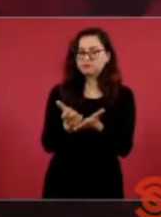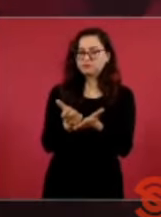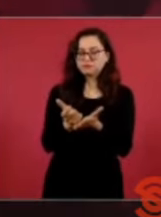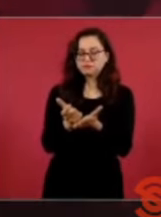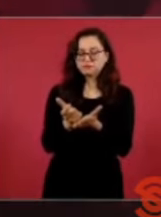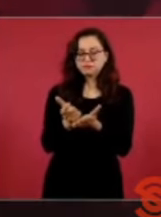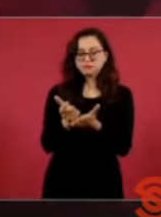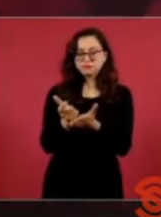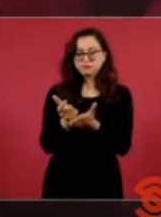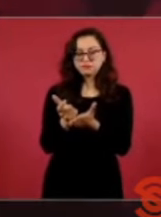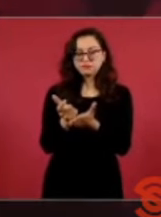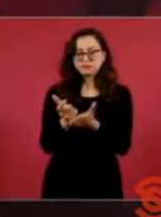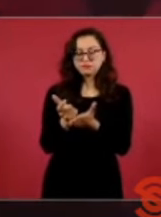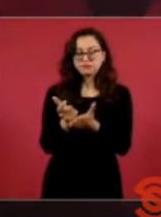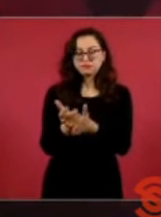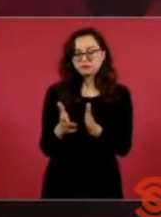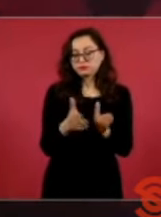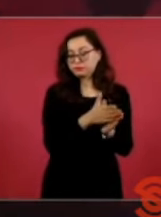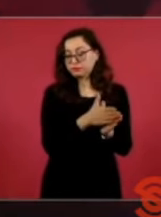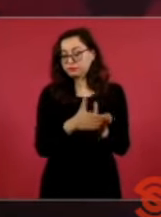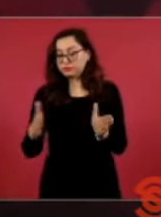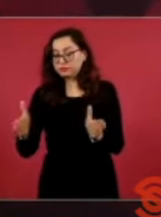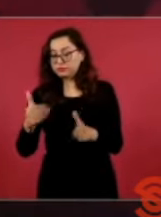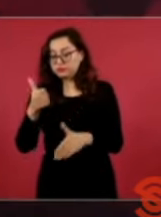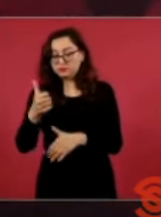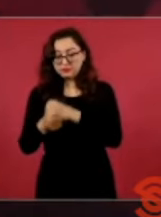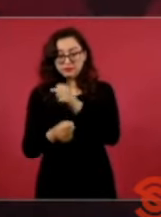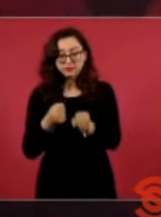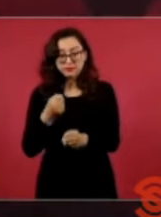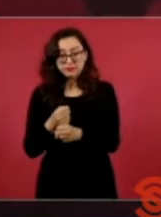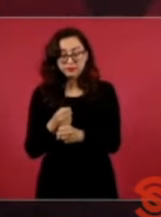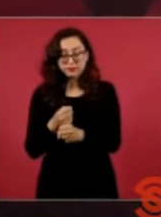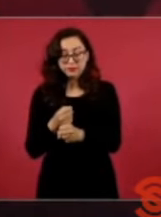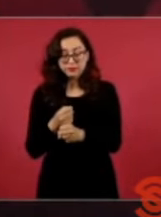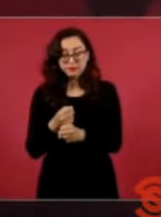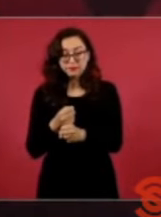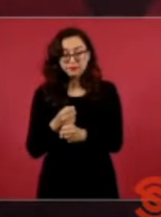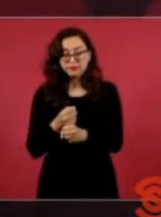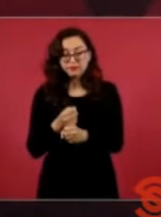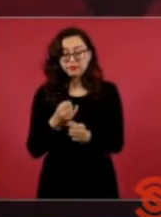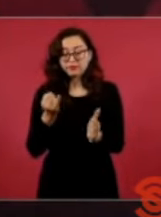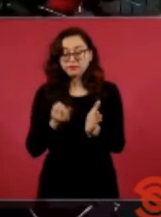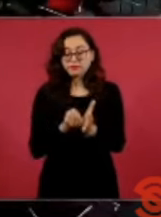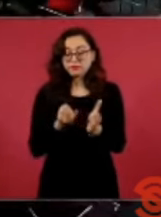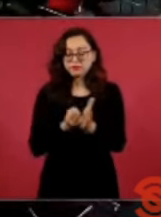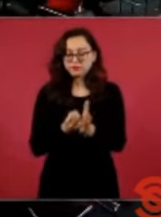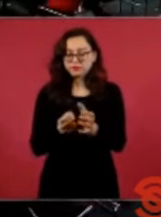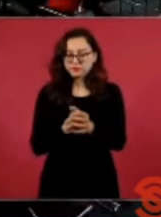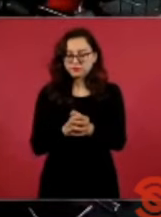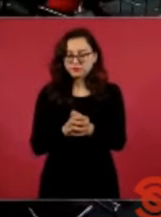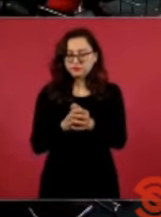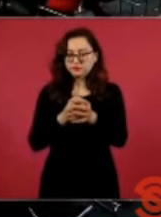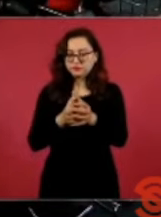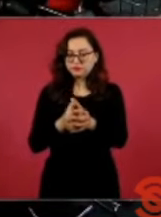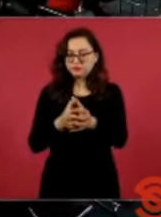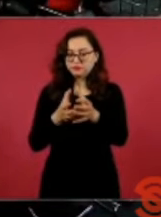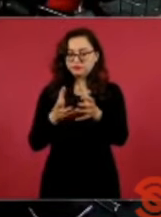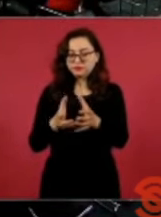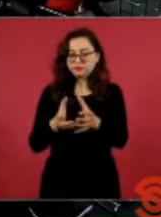en el tiempo que llevamos hemos incrementado en